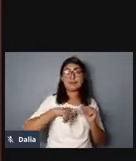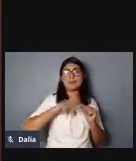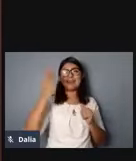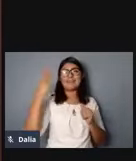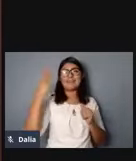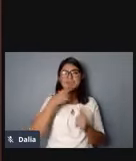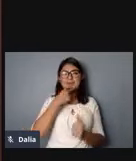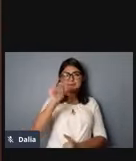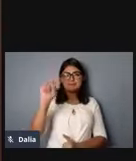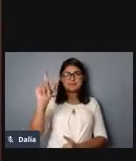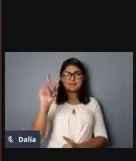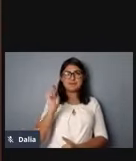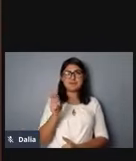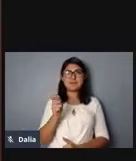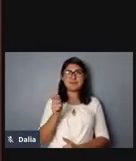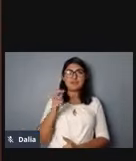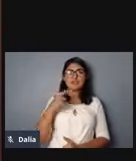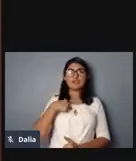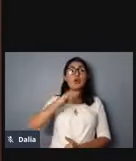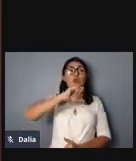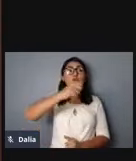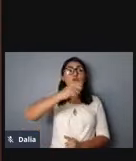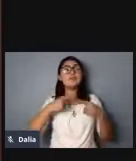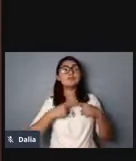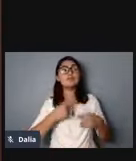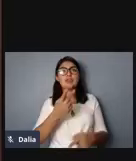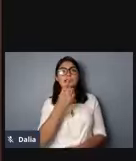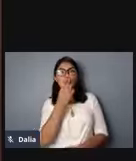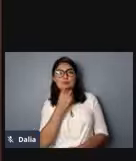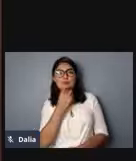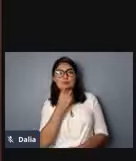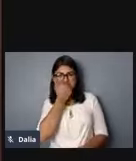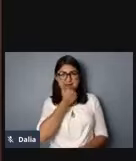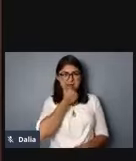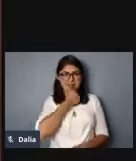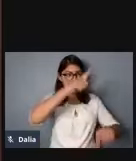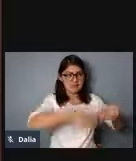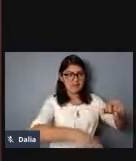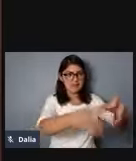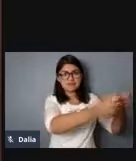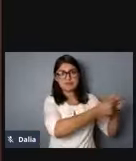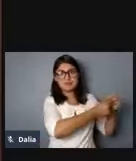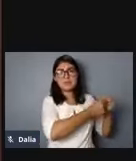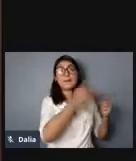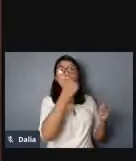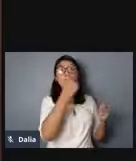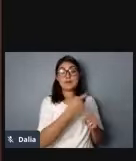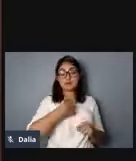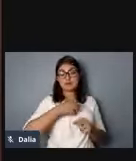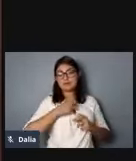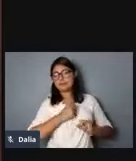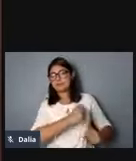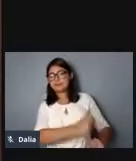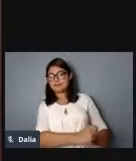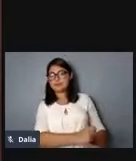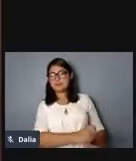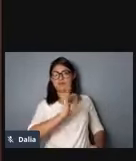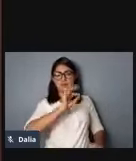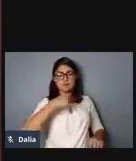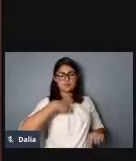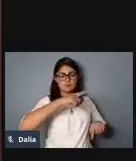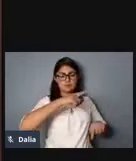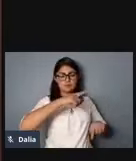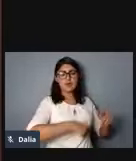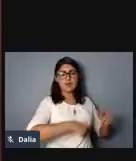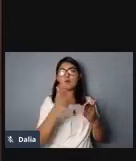dejar yo. Y lo mismo, si yo concibo mi trabajo como nada más porque me lo pagan o nada más porque me lo dice